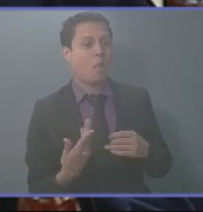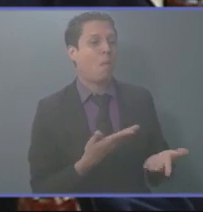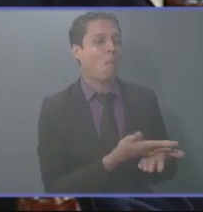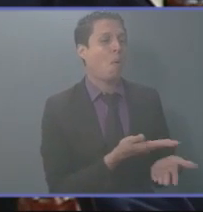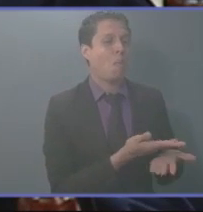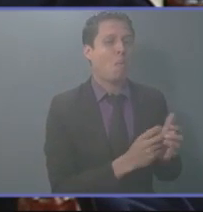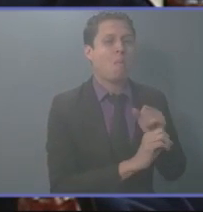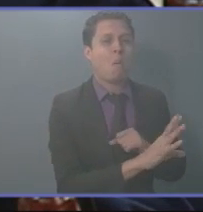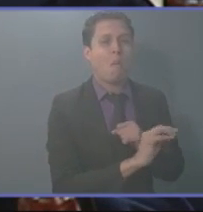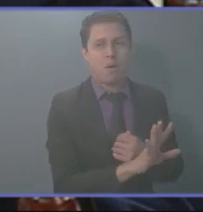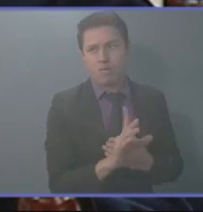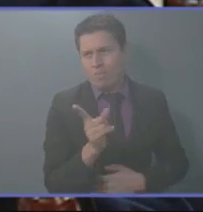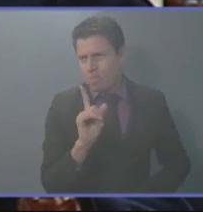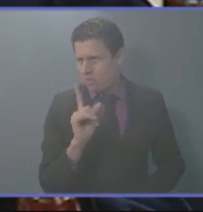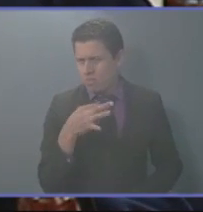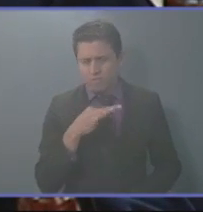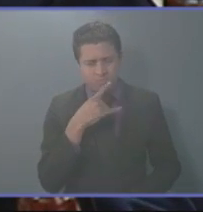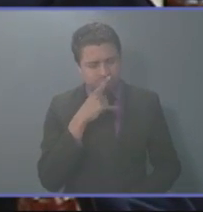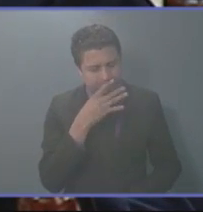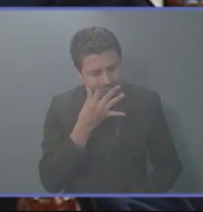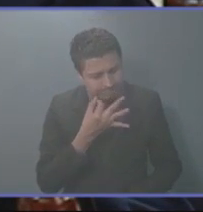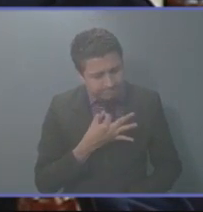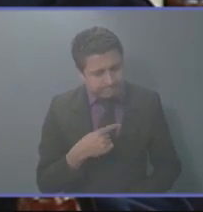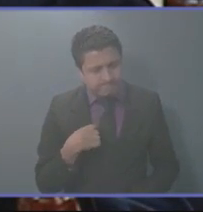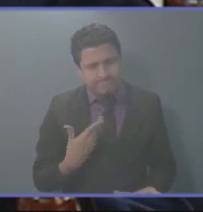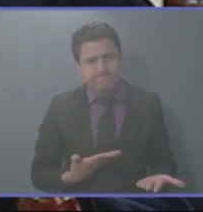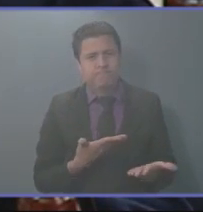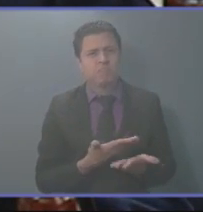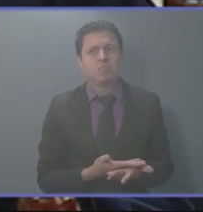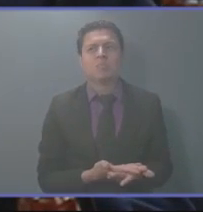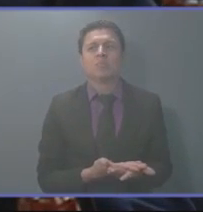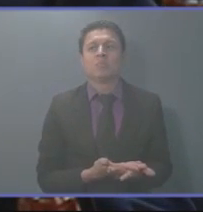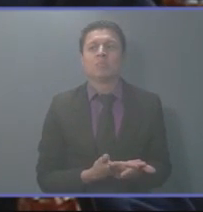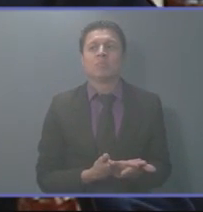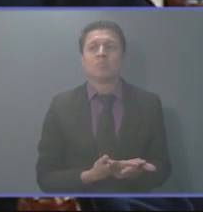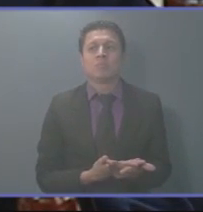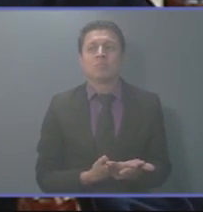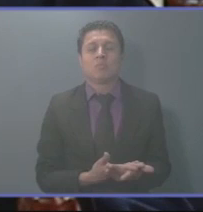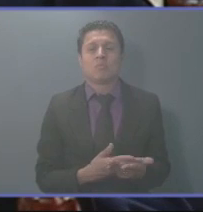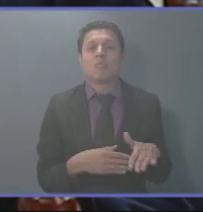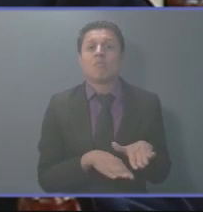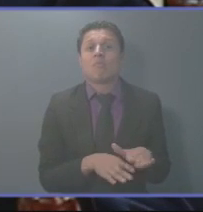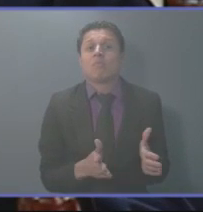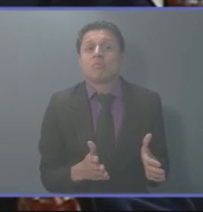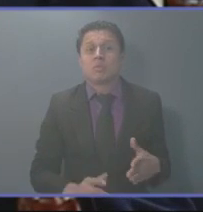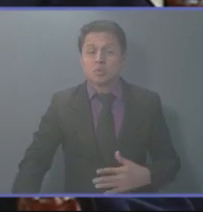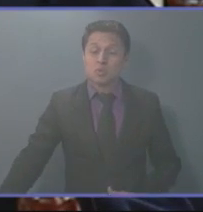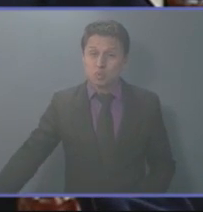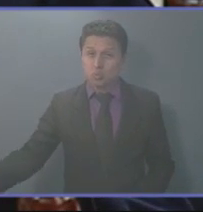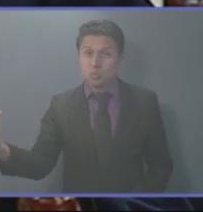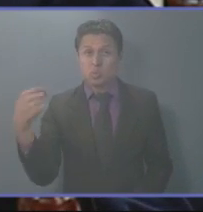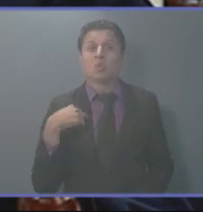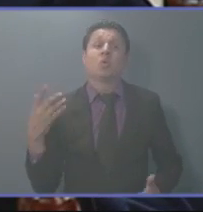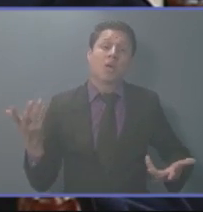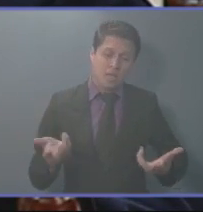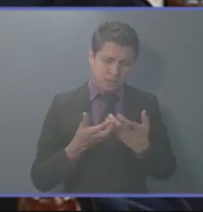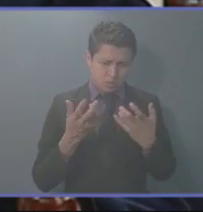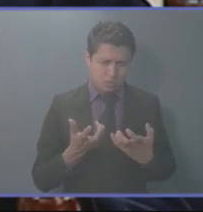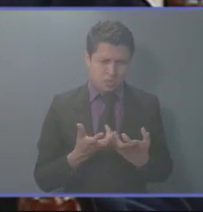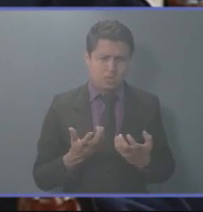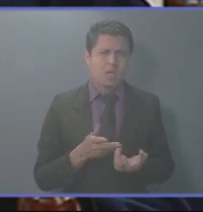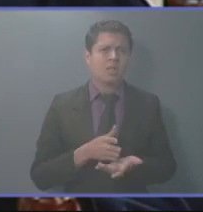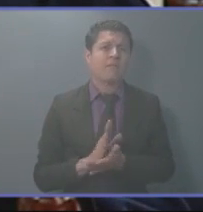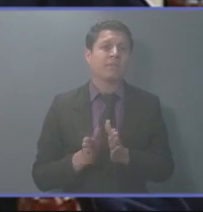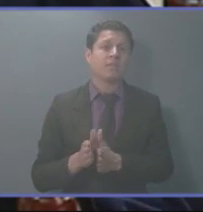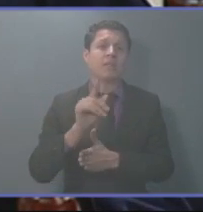Humildemente les comparto que esta propuesta está planteada en base al estudio de la Organización Internacional